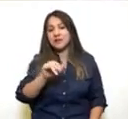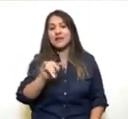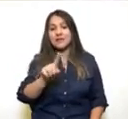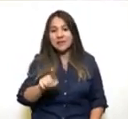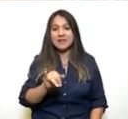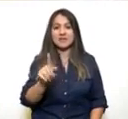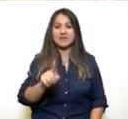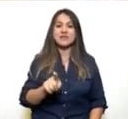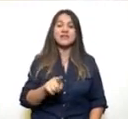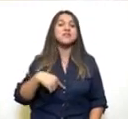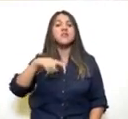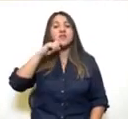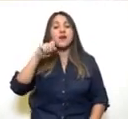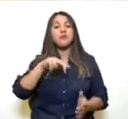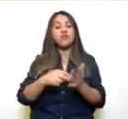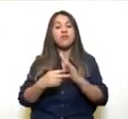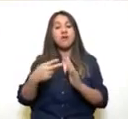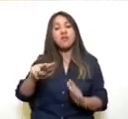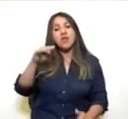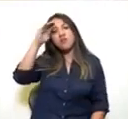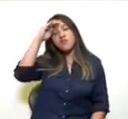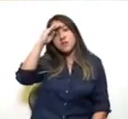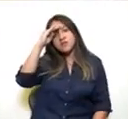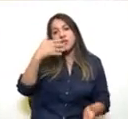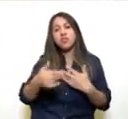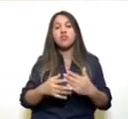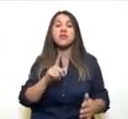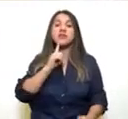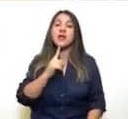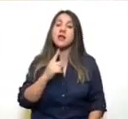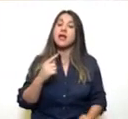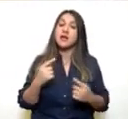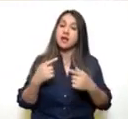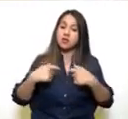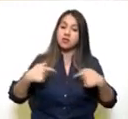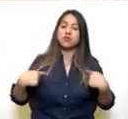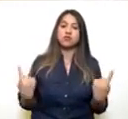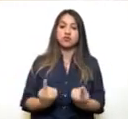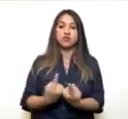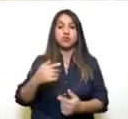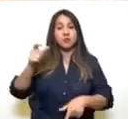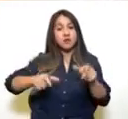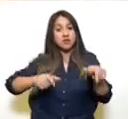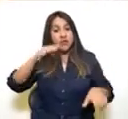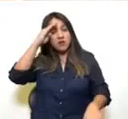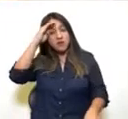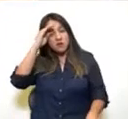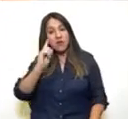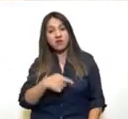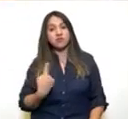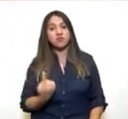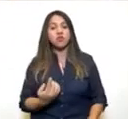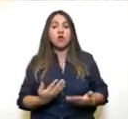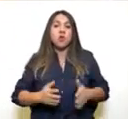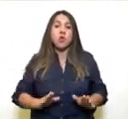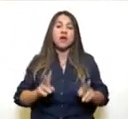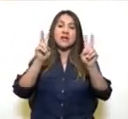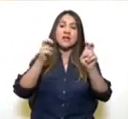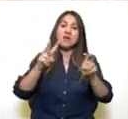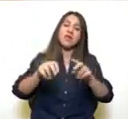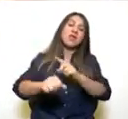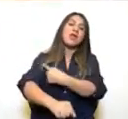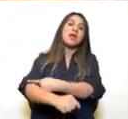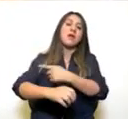confianza en nosotros la gente confía en nosotros en cualquier tipo de poder